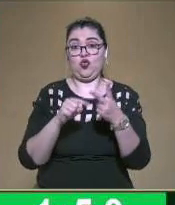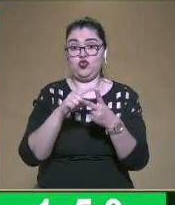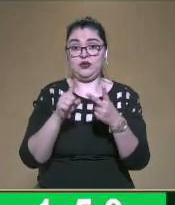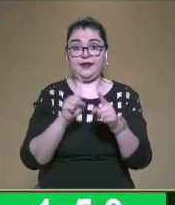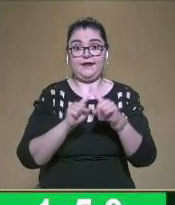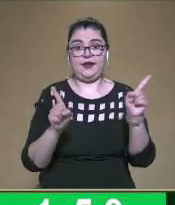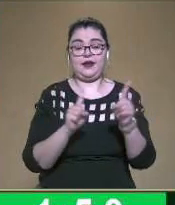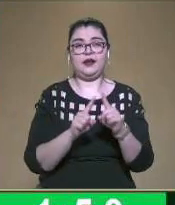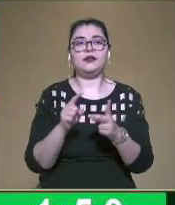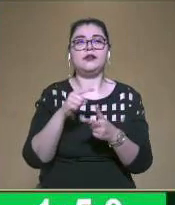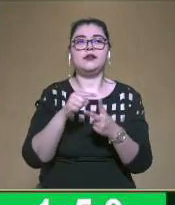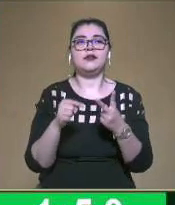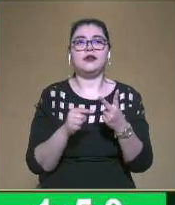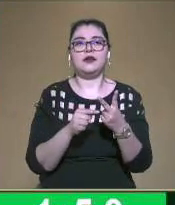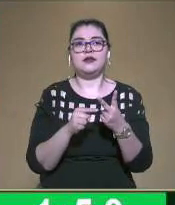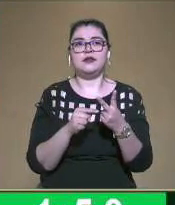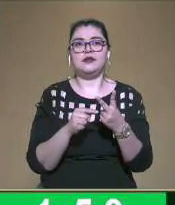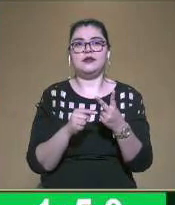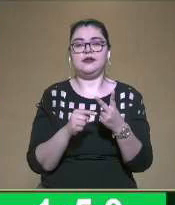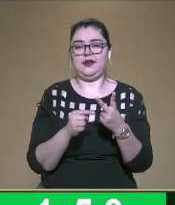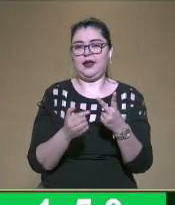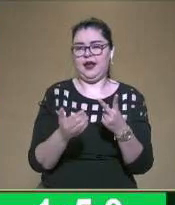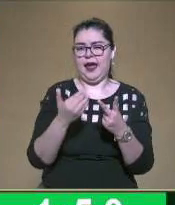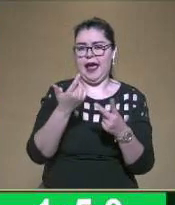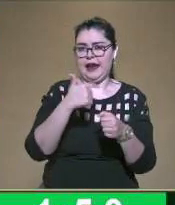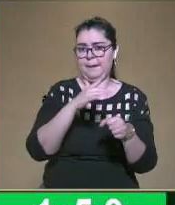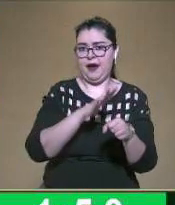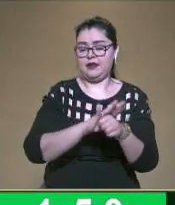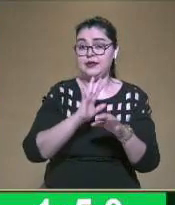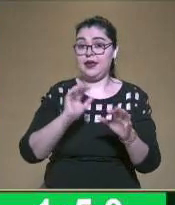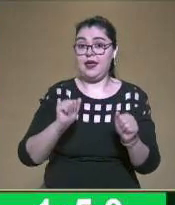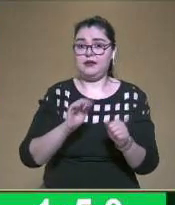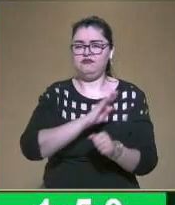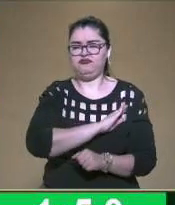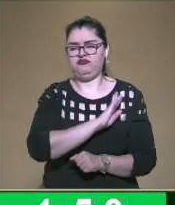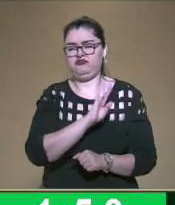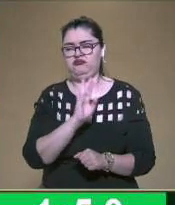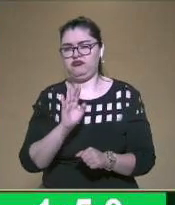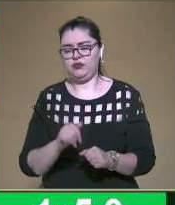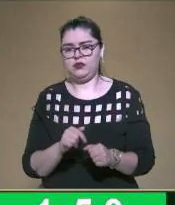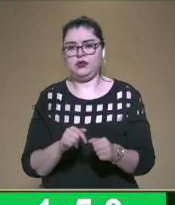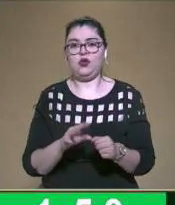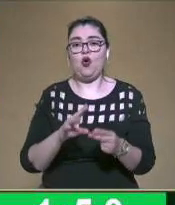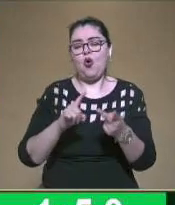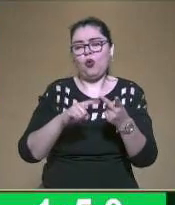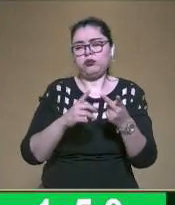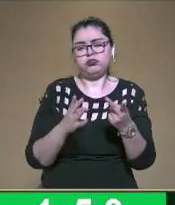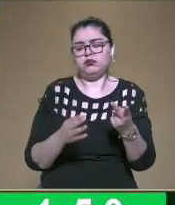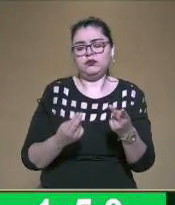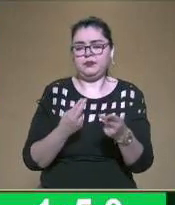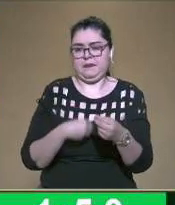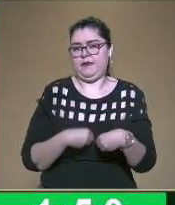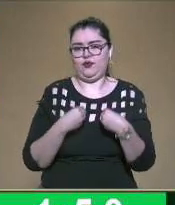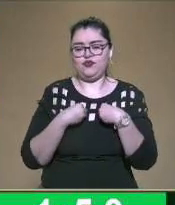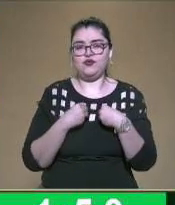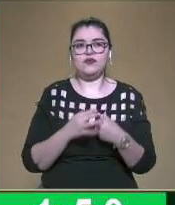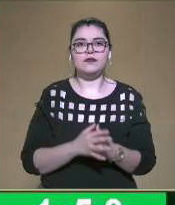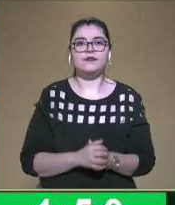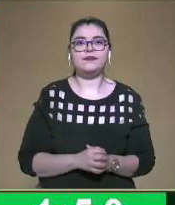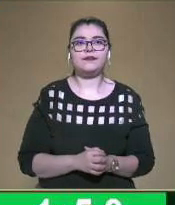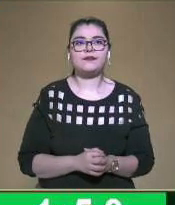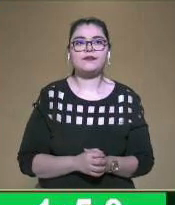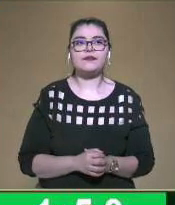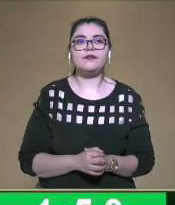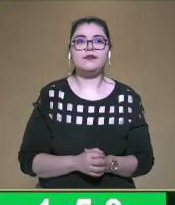alimentan de animales en descomposición. La nutrición heterótrofa tiene varias fases. Ojo,